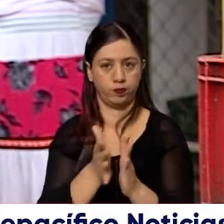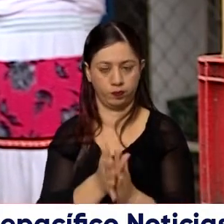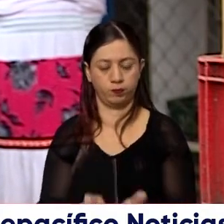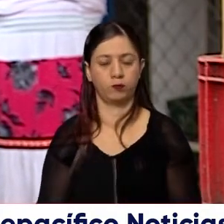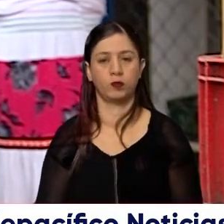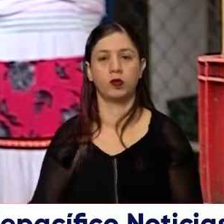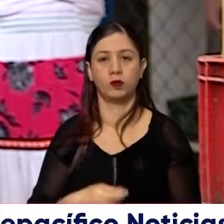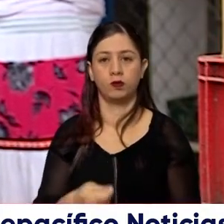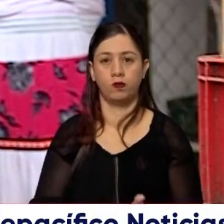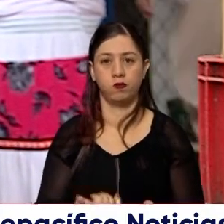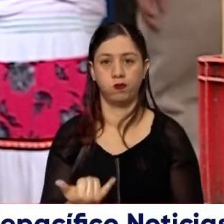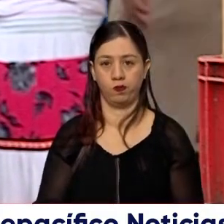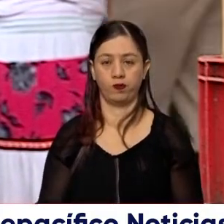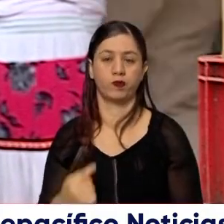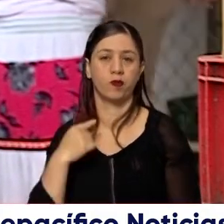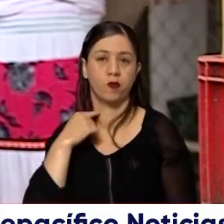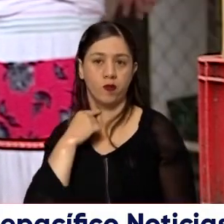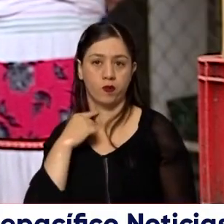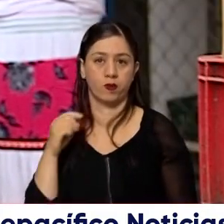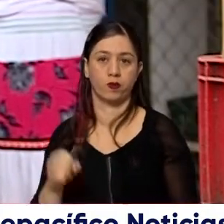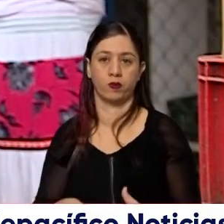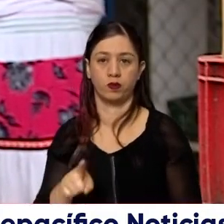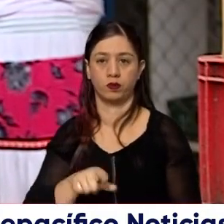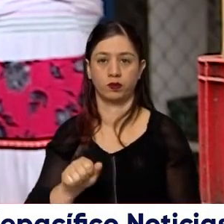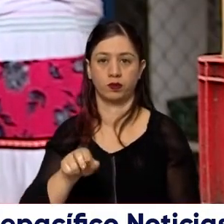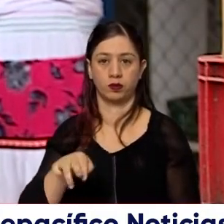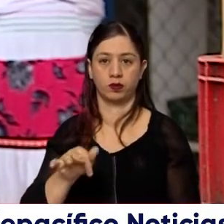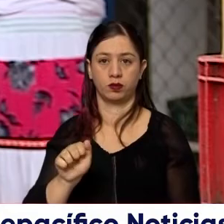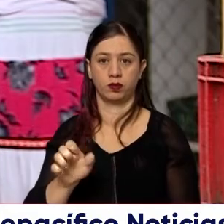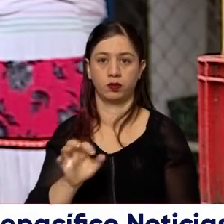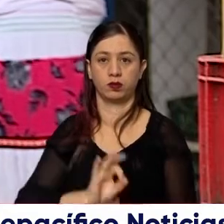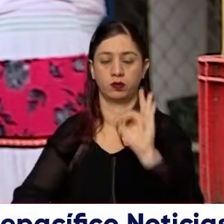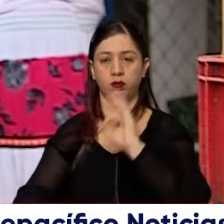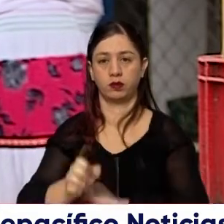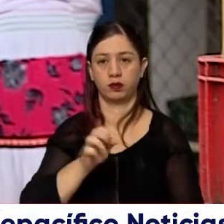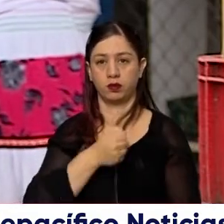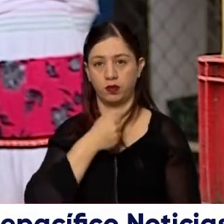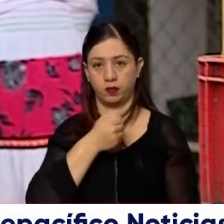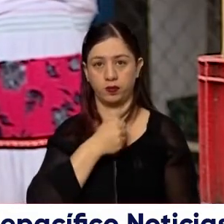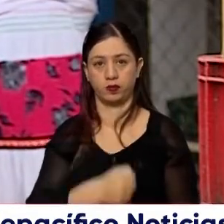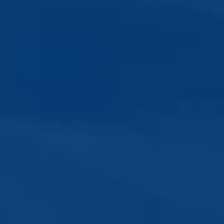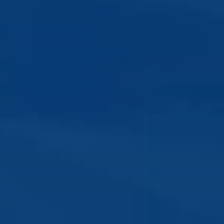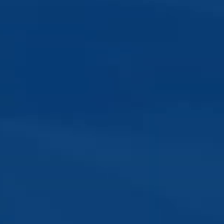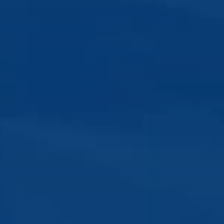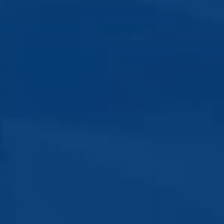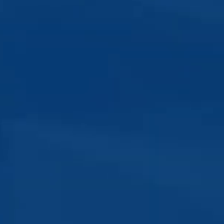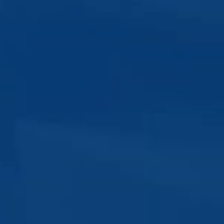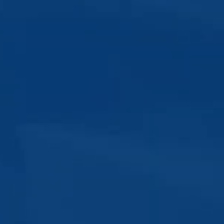estos precios me despido desde la Galería de Santa Elena. Alejandro Muñoz, Telepacífico Noticias.